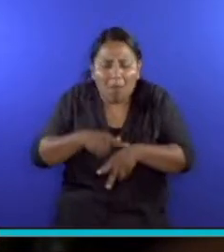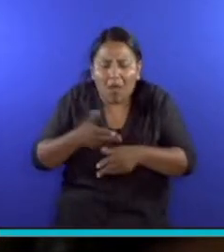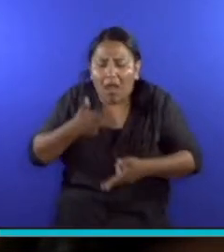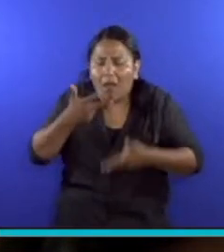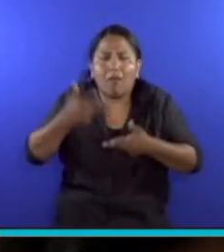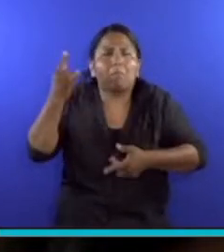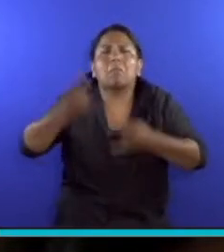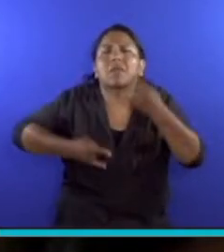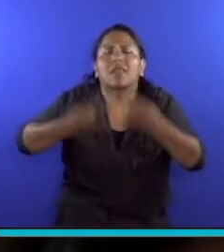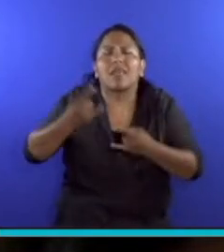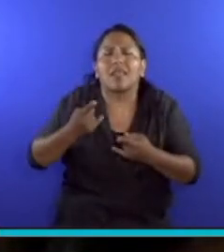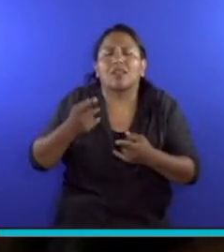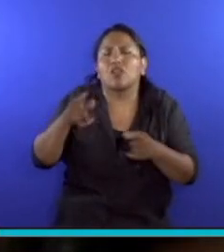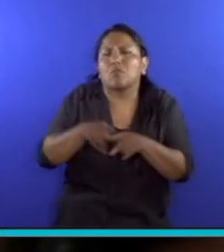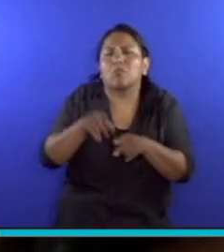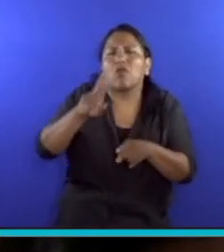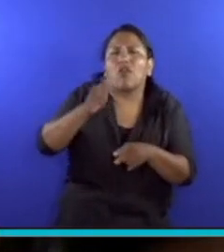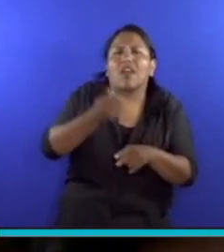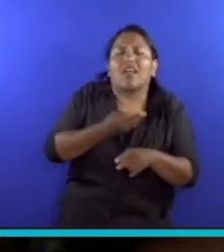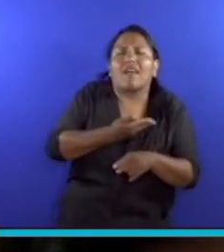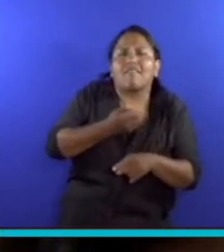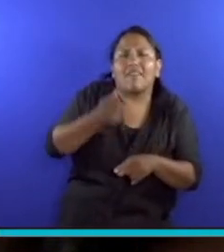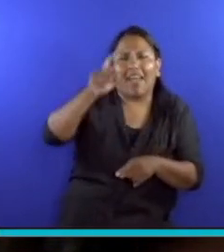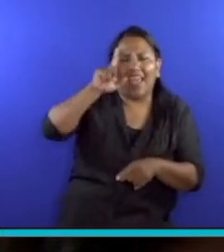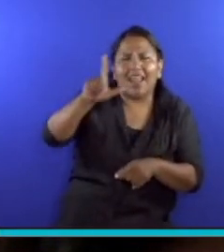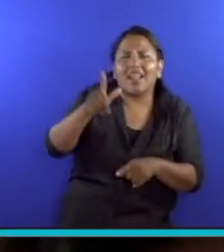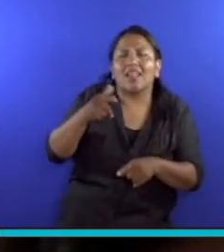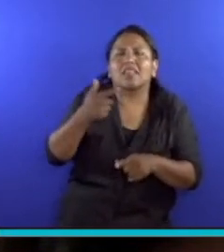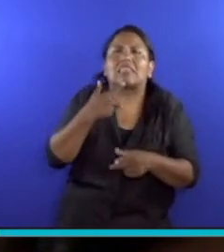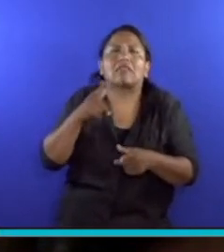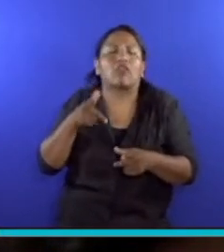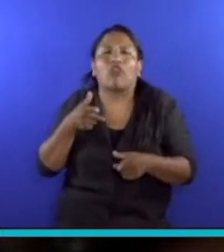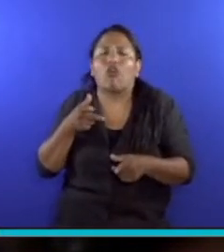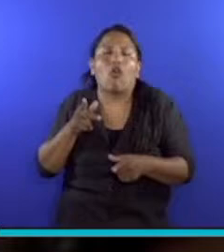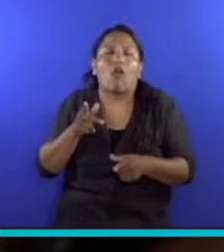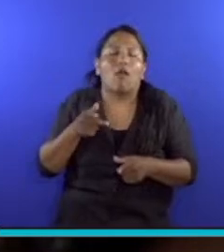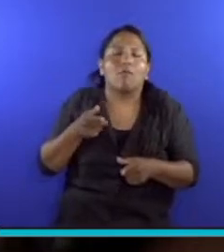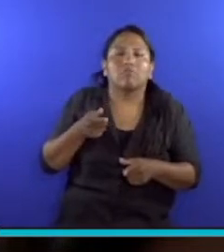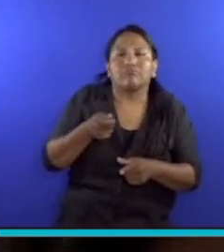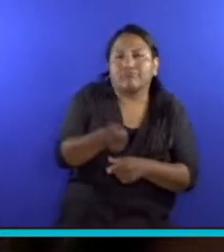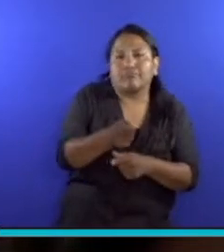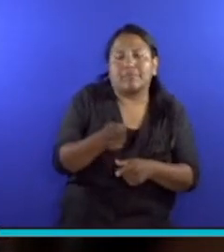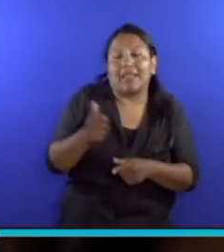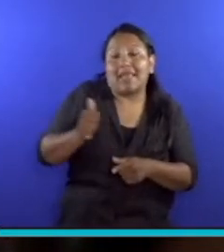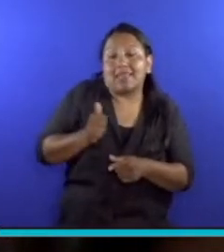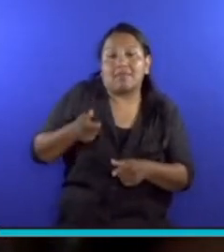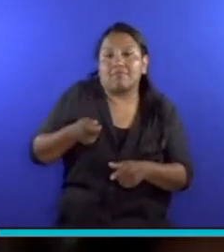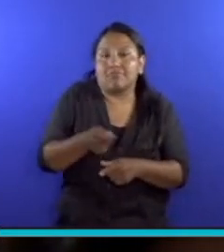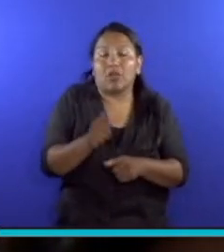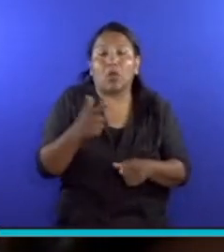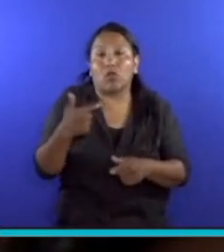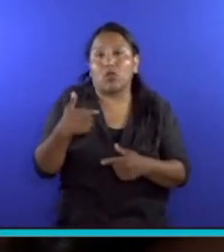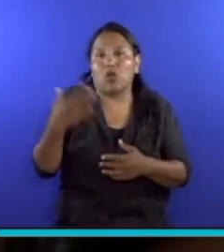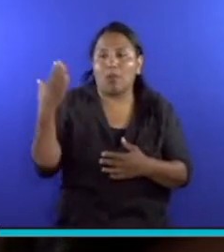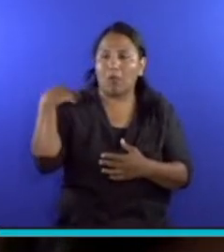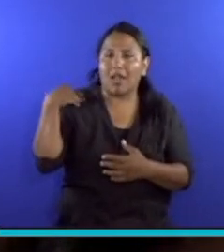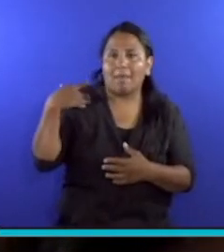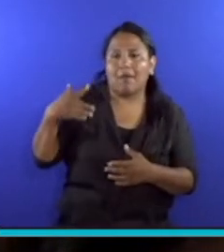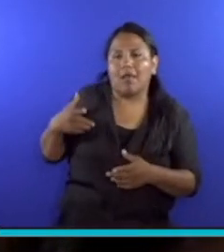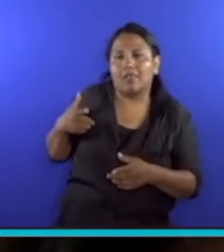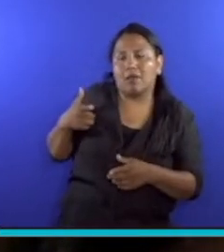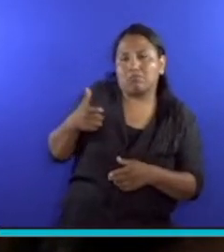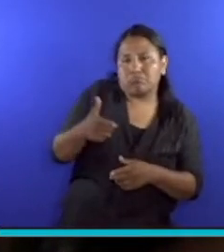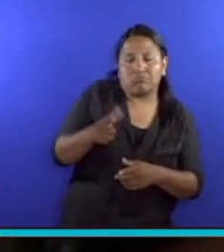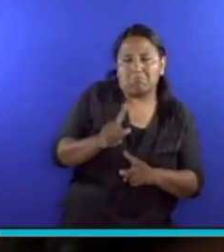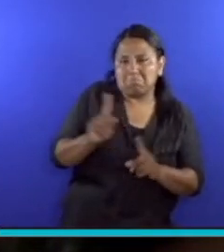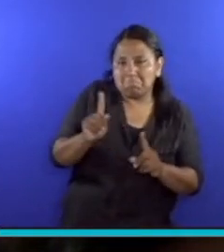Rafael Nahuel diciendo que no lo asesinó la gendarmería cuando recibió un balazo por la espalda. Mintió